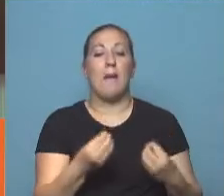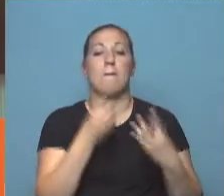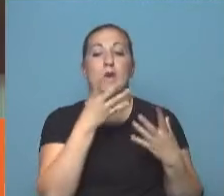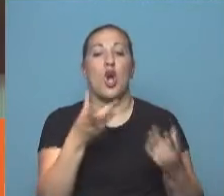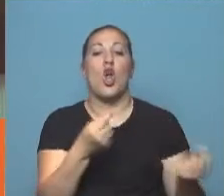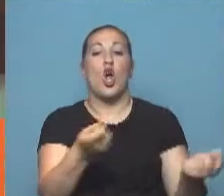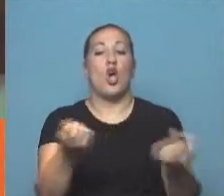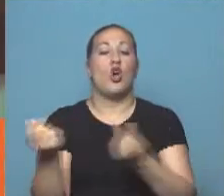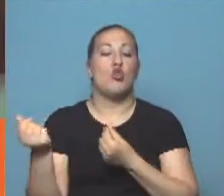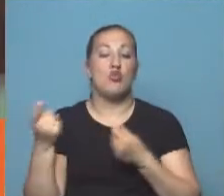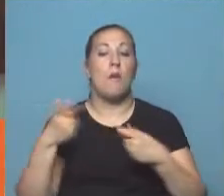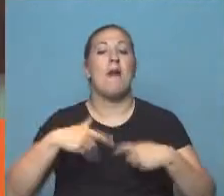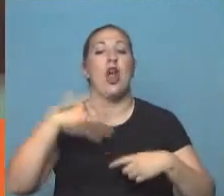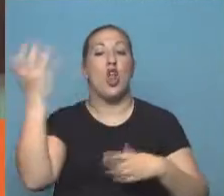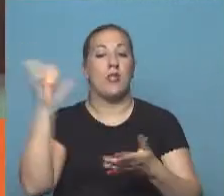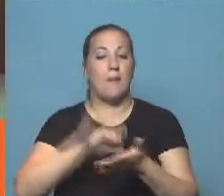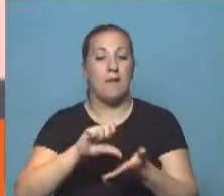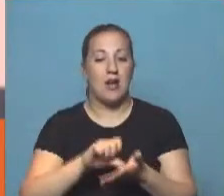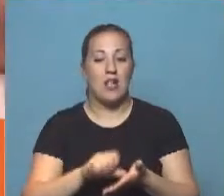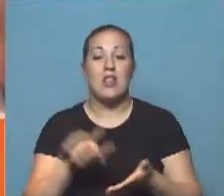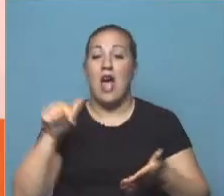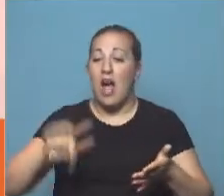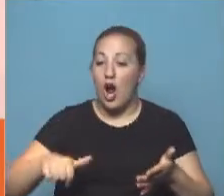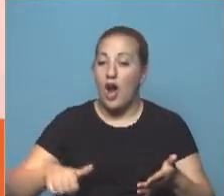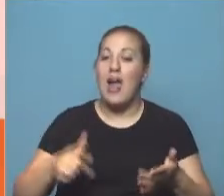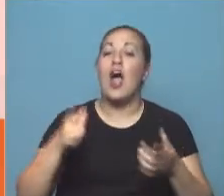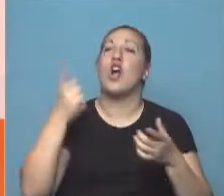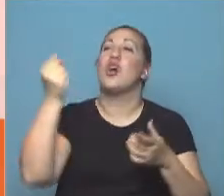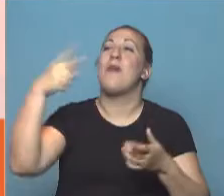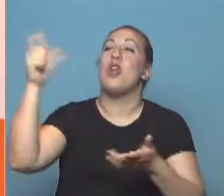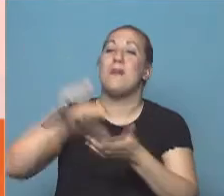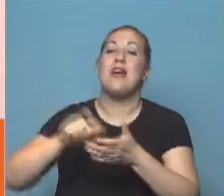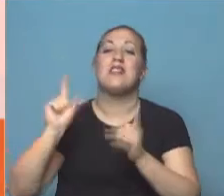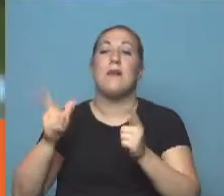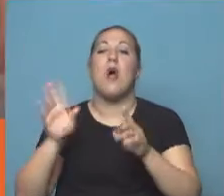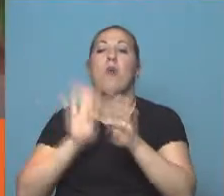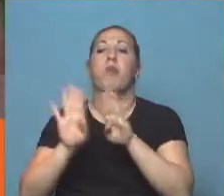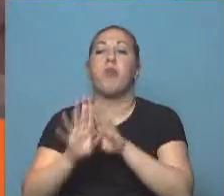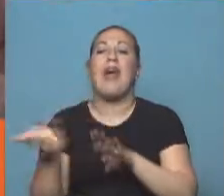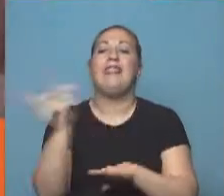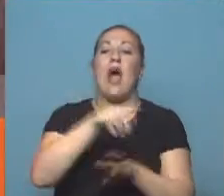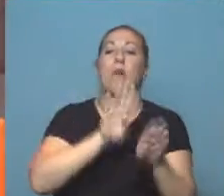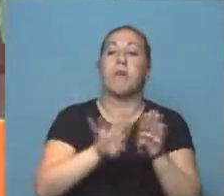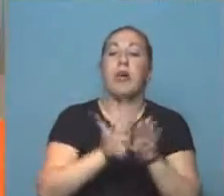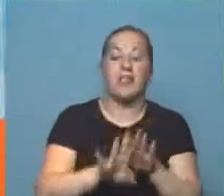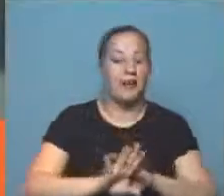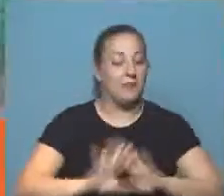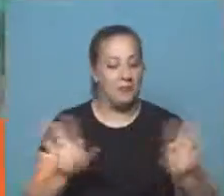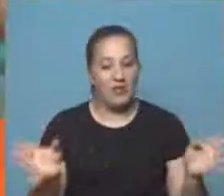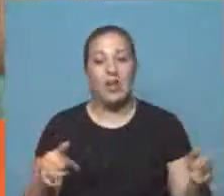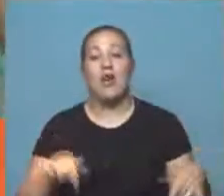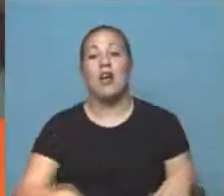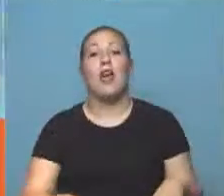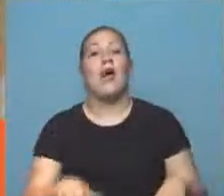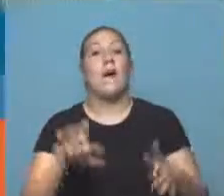clase media y media alta. Ahora abrieron el puerta a puerta y liberaron. Yo te escuché. Tenés razón. Los pobres subsidiaron a los ricos. Digamos, todo el país subsidió el